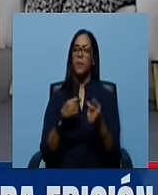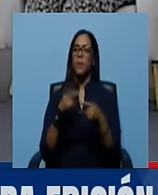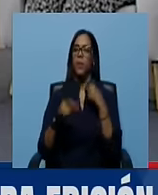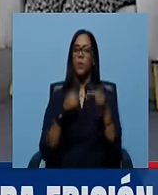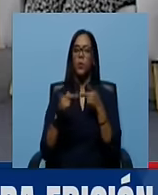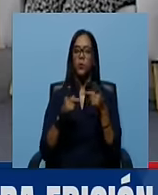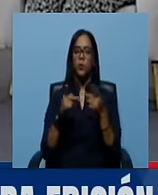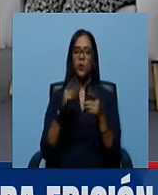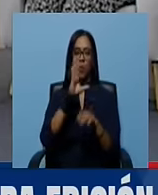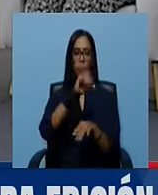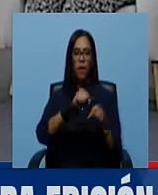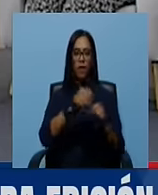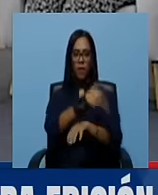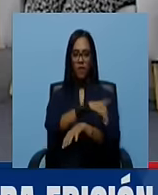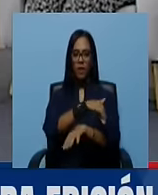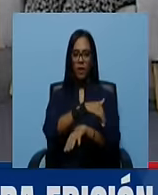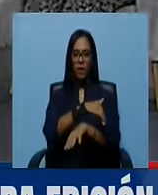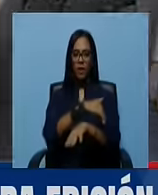producir en Venezuela,